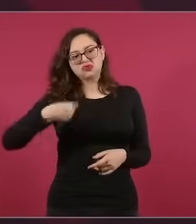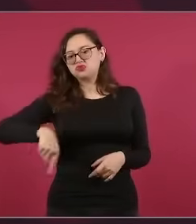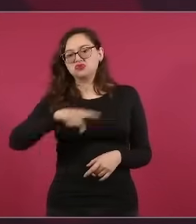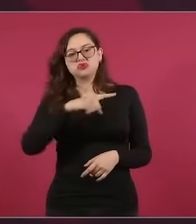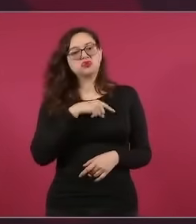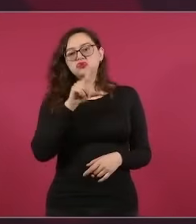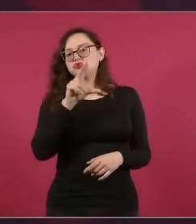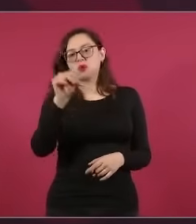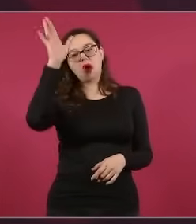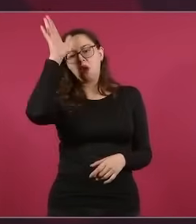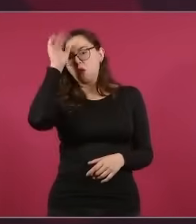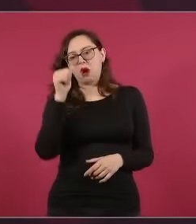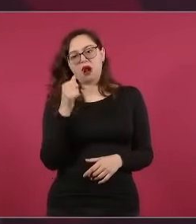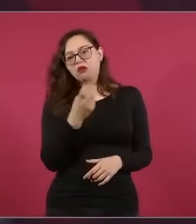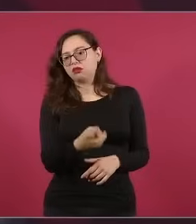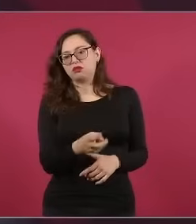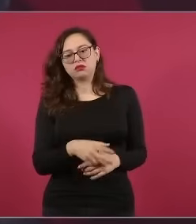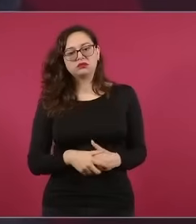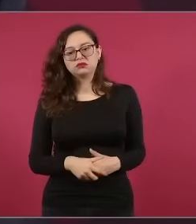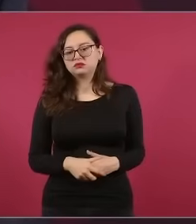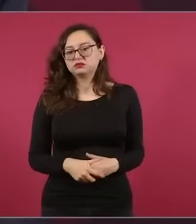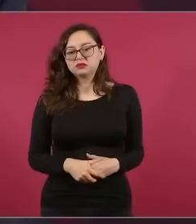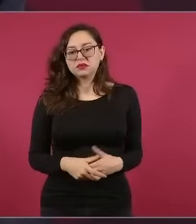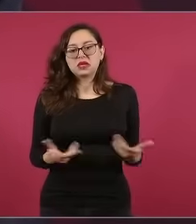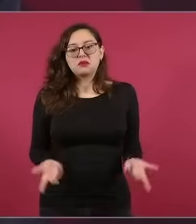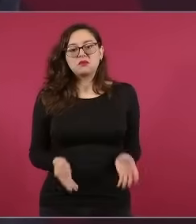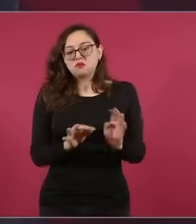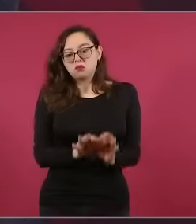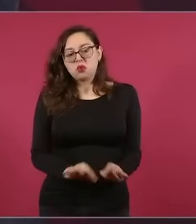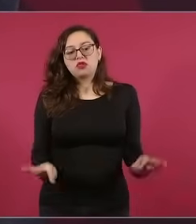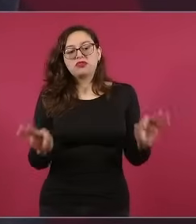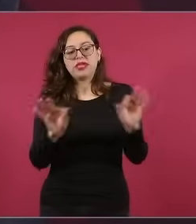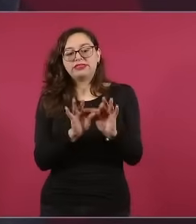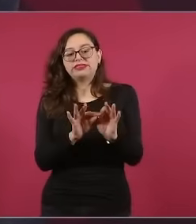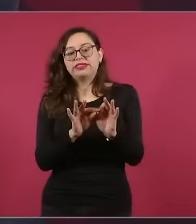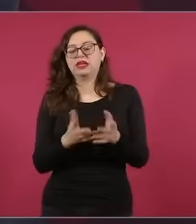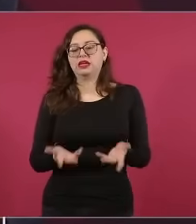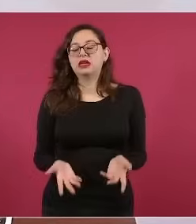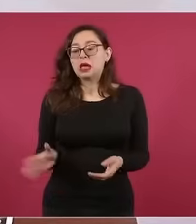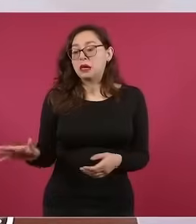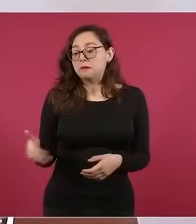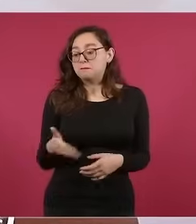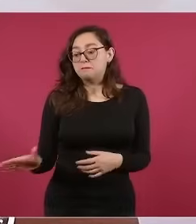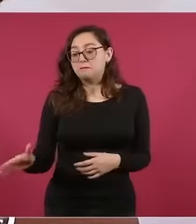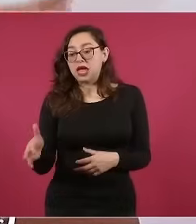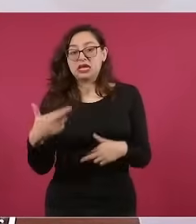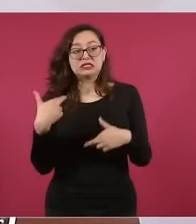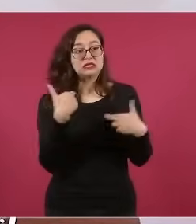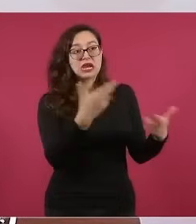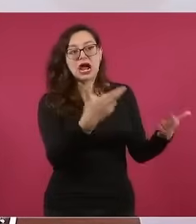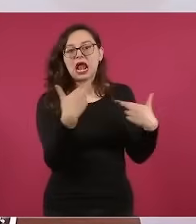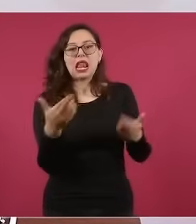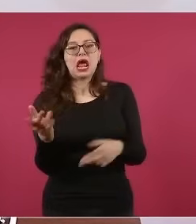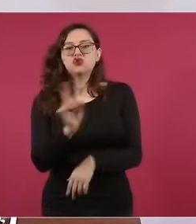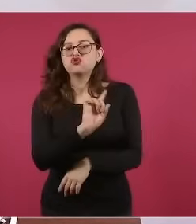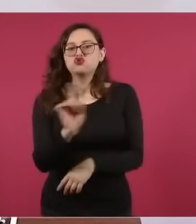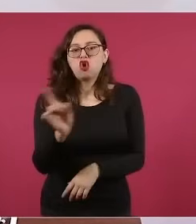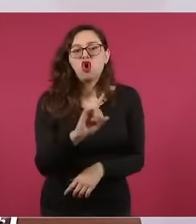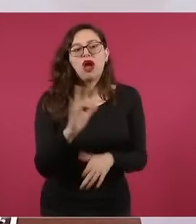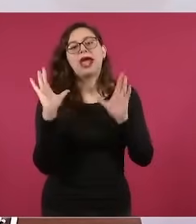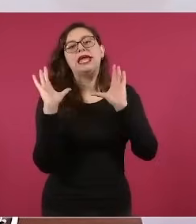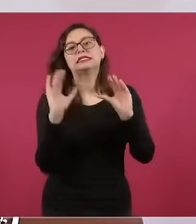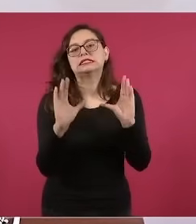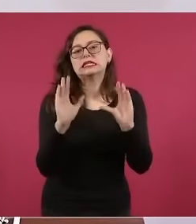estamos a favor de enseñar a pescar y de no regalar pescado.